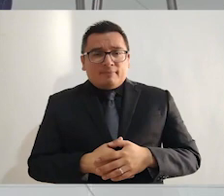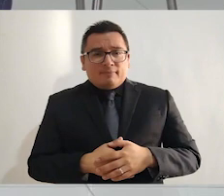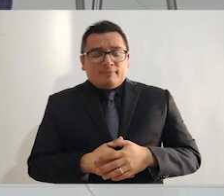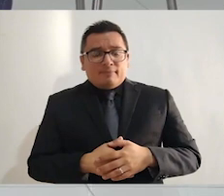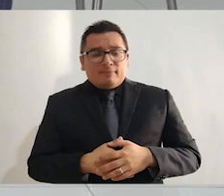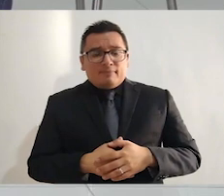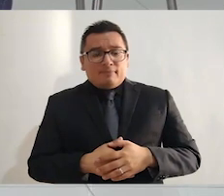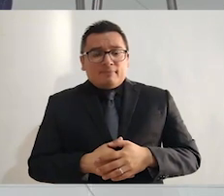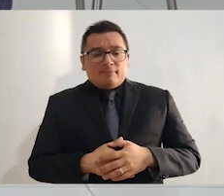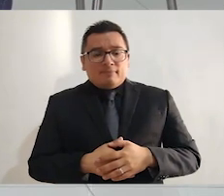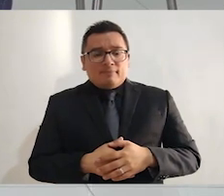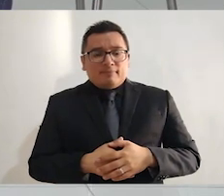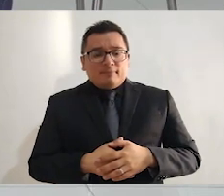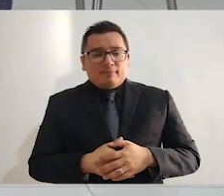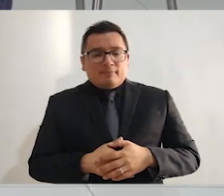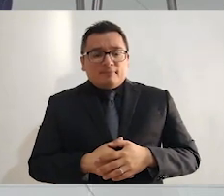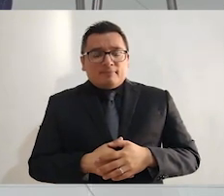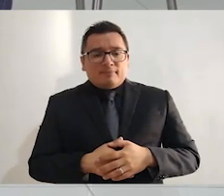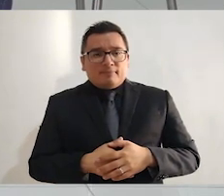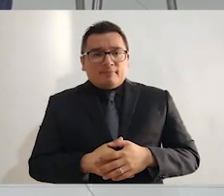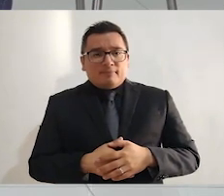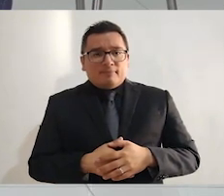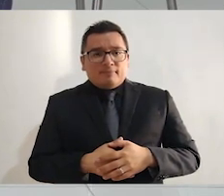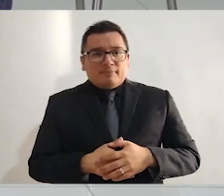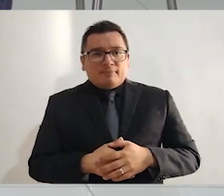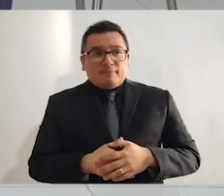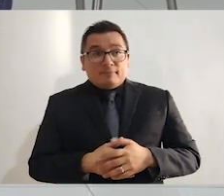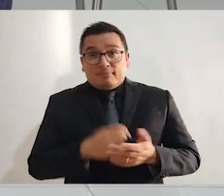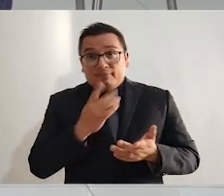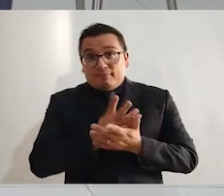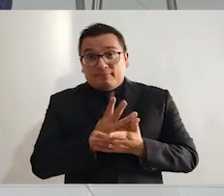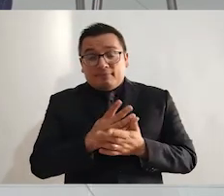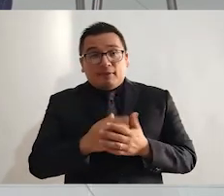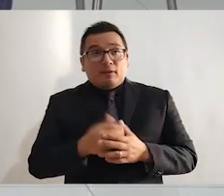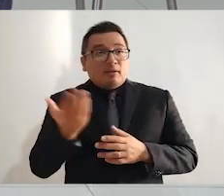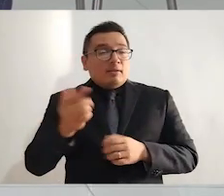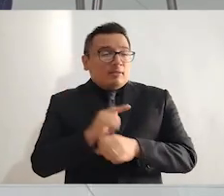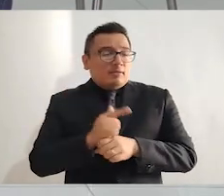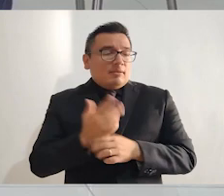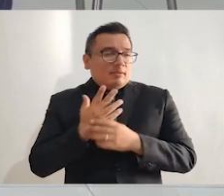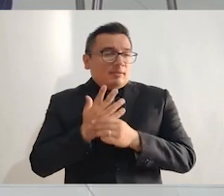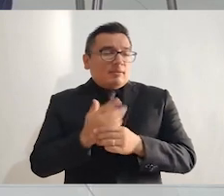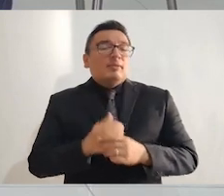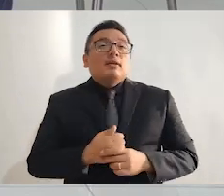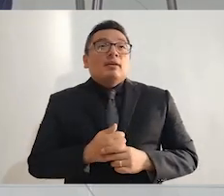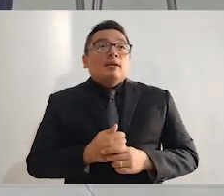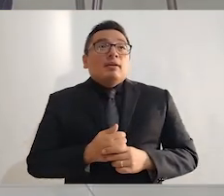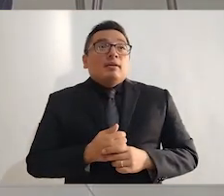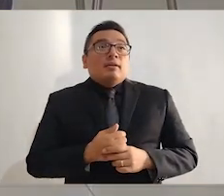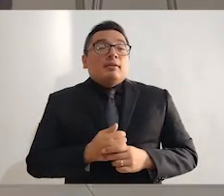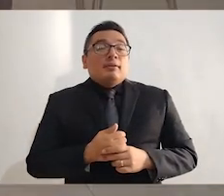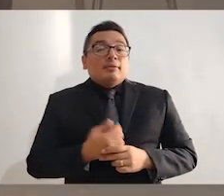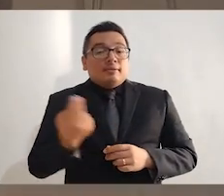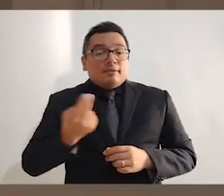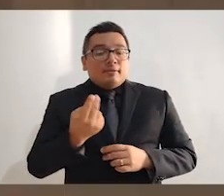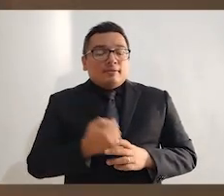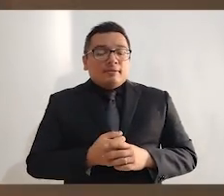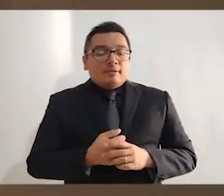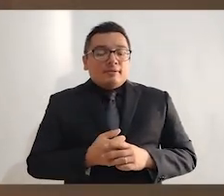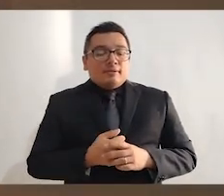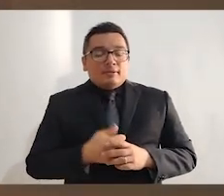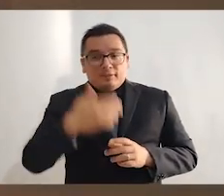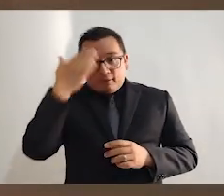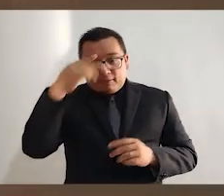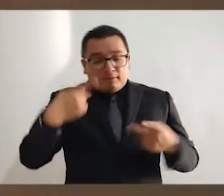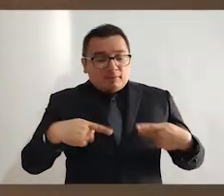urna? Pues nada más que, como dice la licenciada, hay que tomar en cuenta que